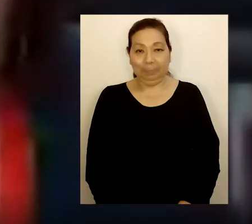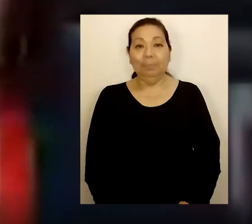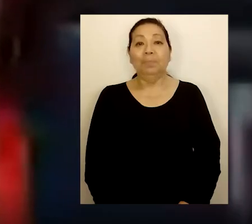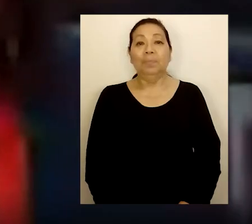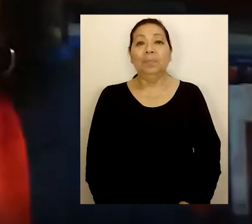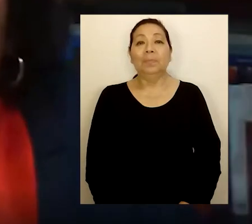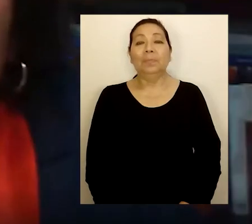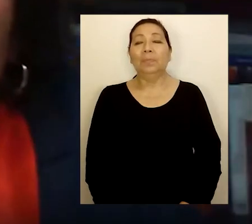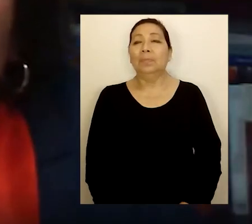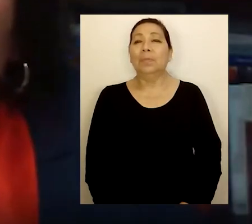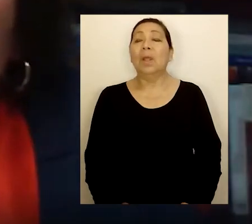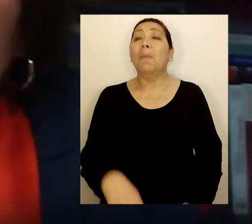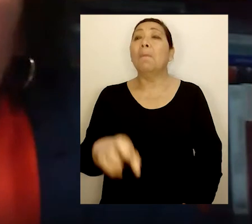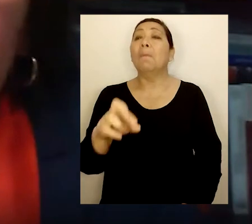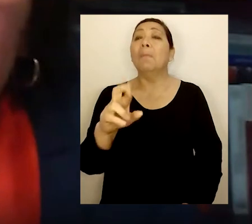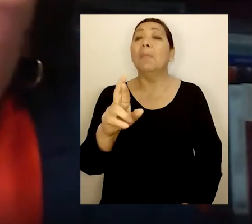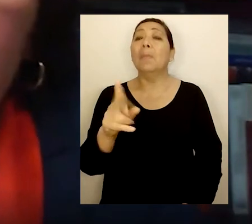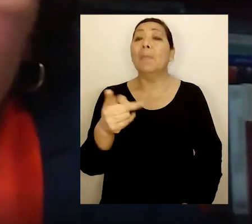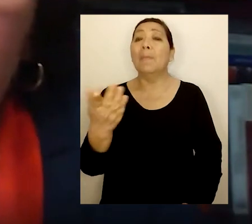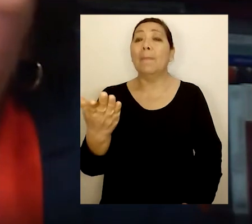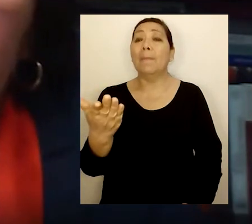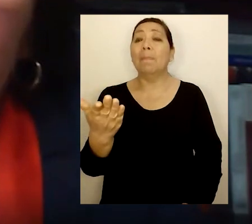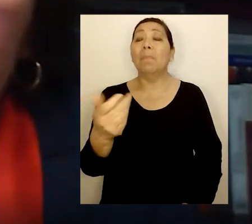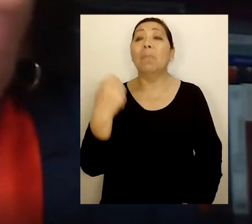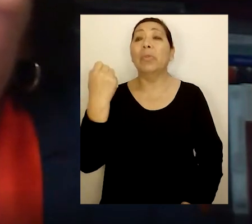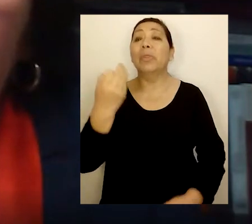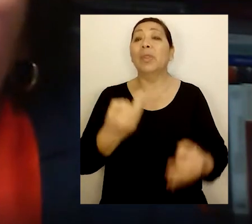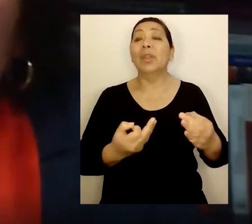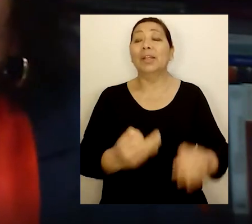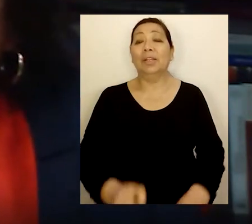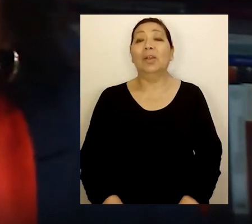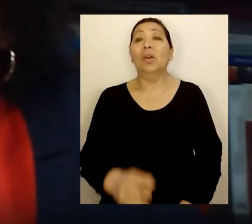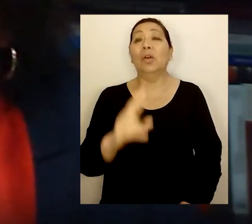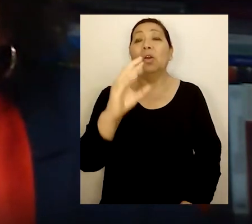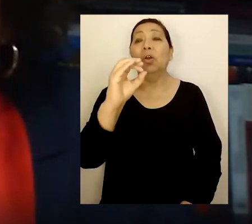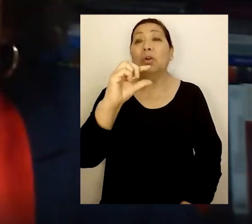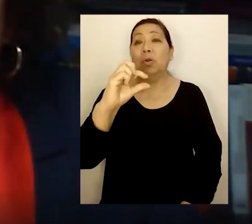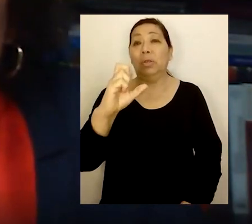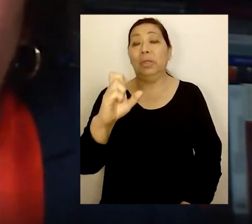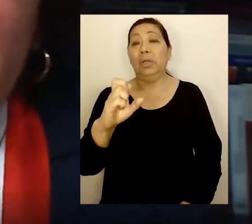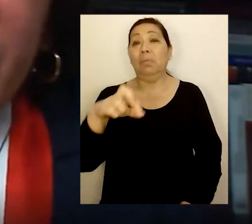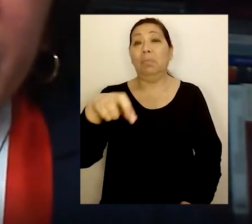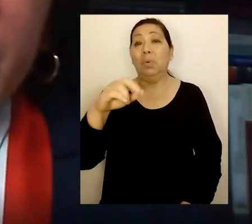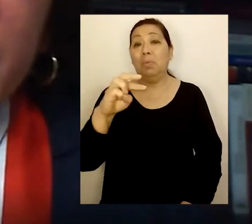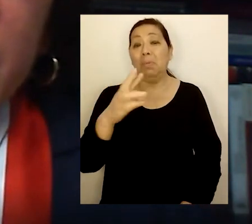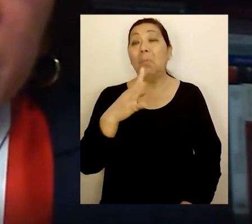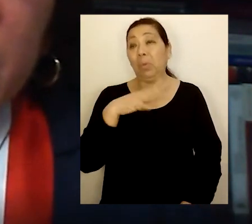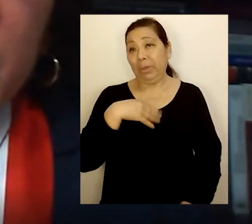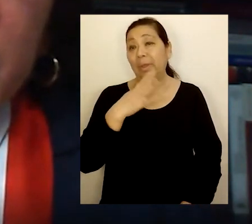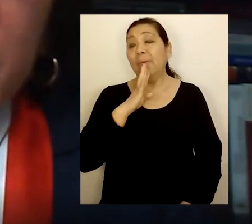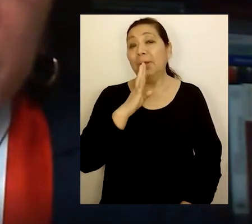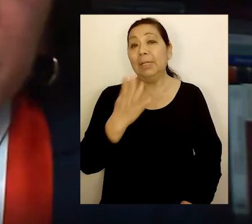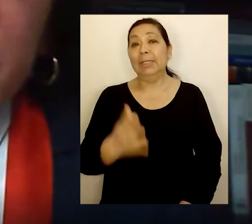bien. El procurador del Poder Judicial, Roger Puma, puede hacer uso de la palabra.